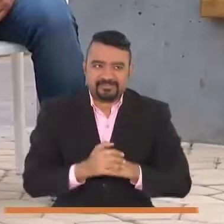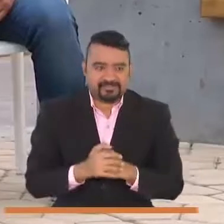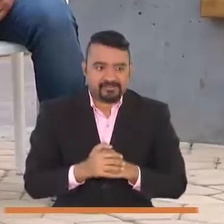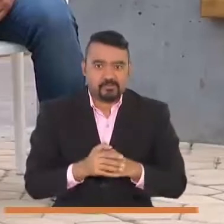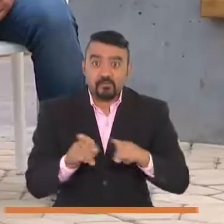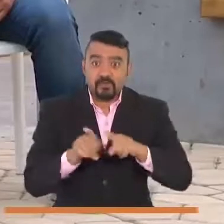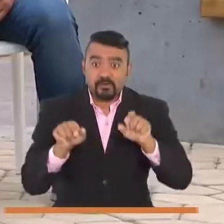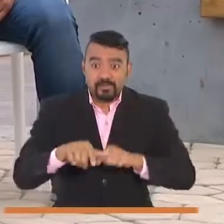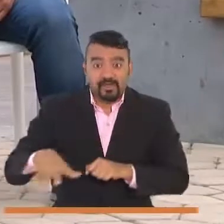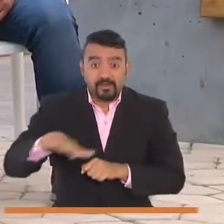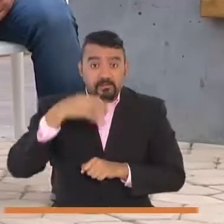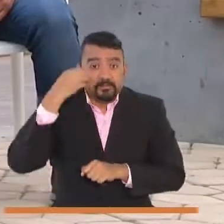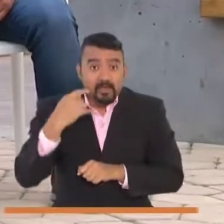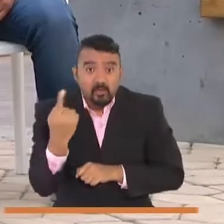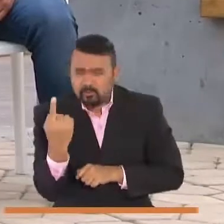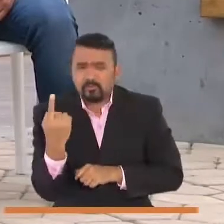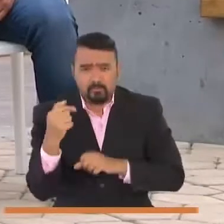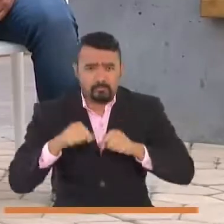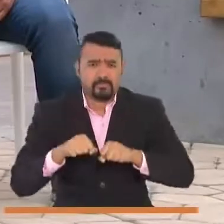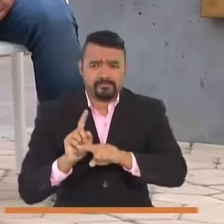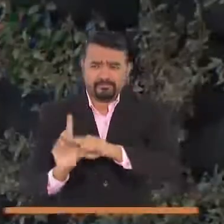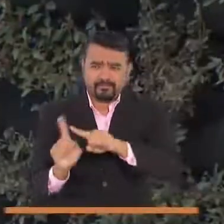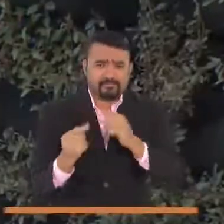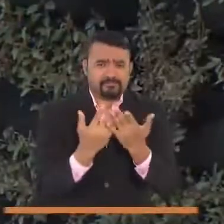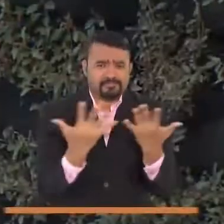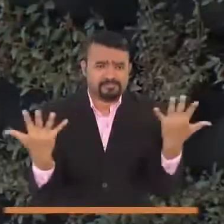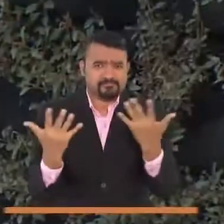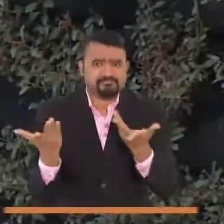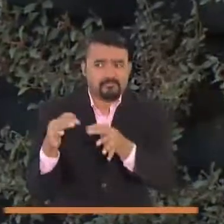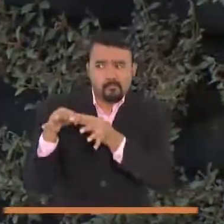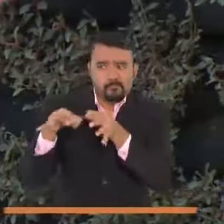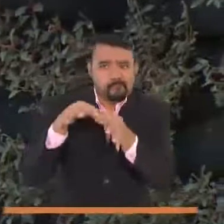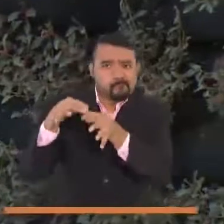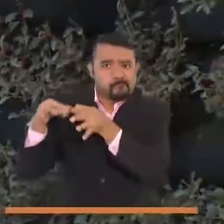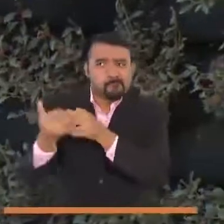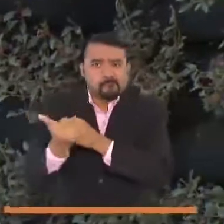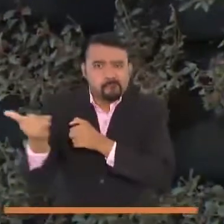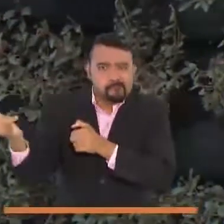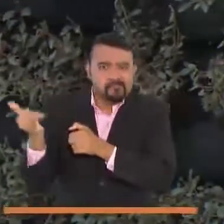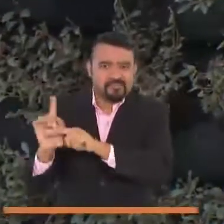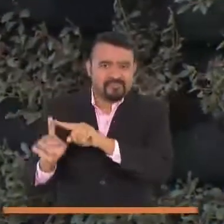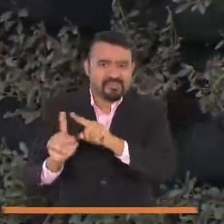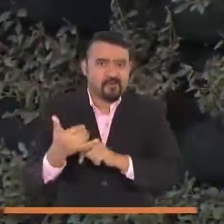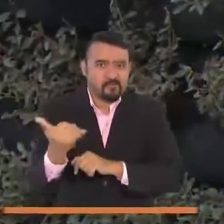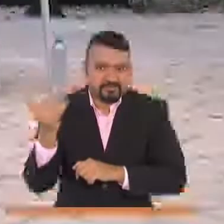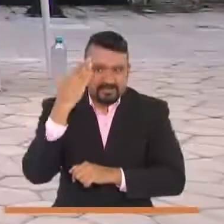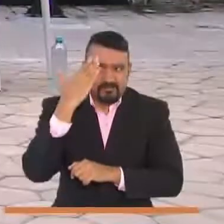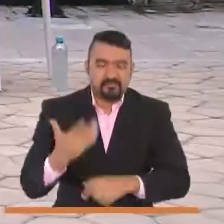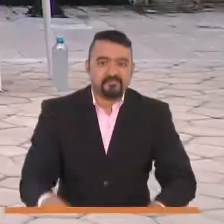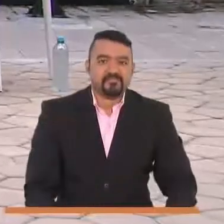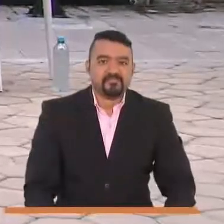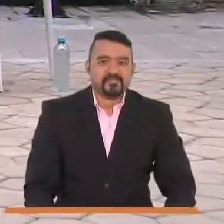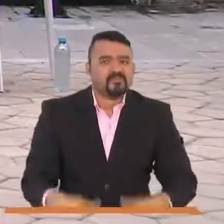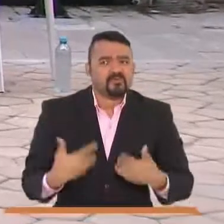pero beneficia a otros municipios vecinos, como son precisamente los del sur del Valle de la Aburrá. ¿Qué podemos decir? Bueno, esta